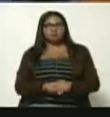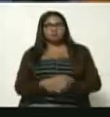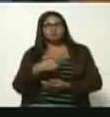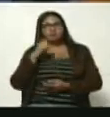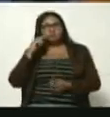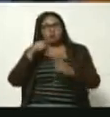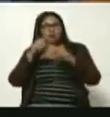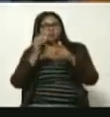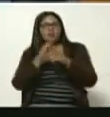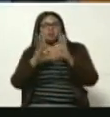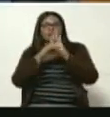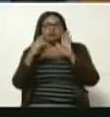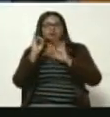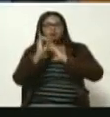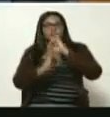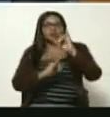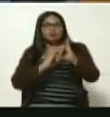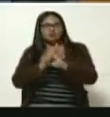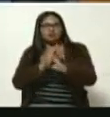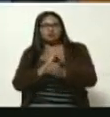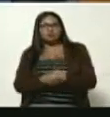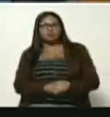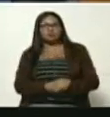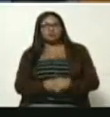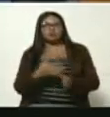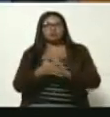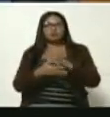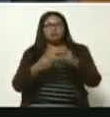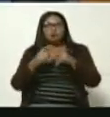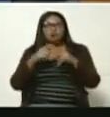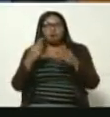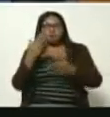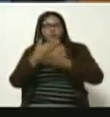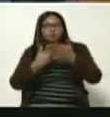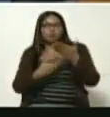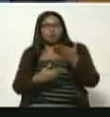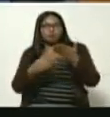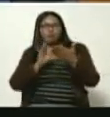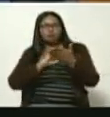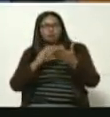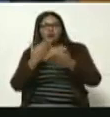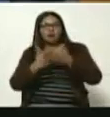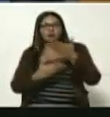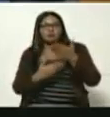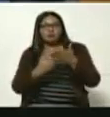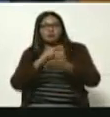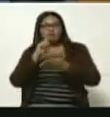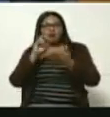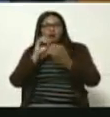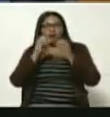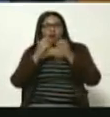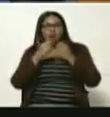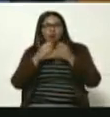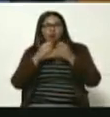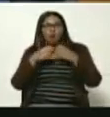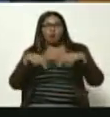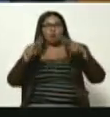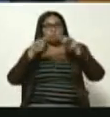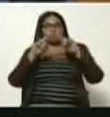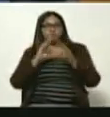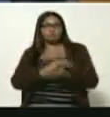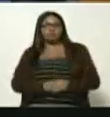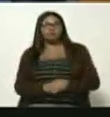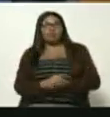norma del derecho internacional, así como de los postulados de la Carta de las Naciones Unidas. Estas mal